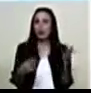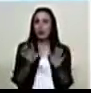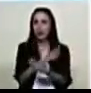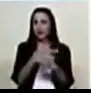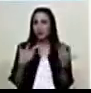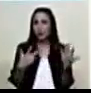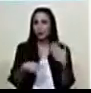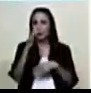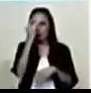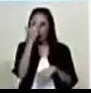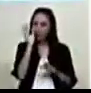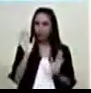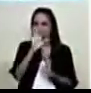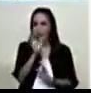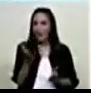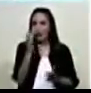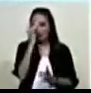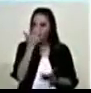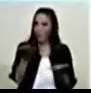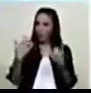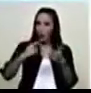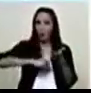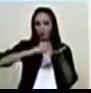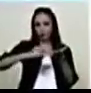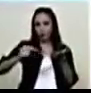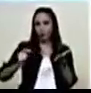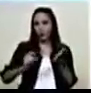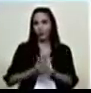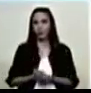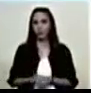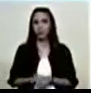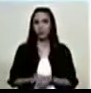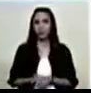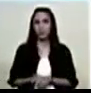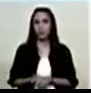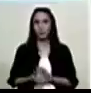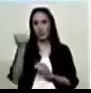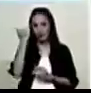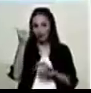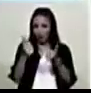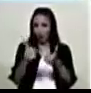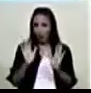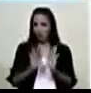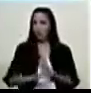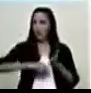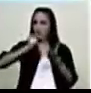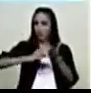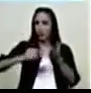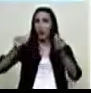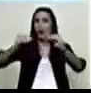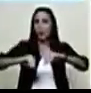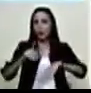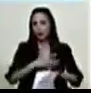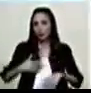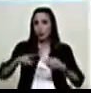febrero, vamos. Que el pueblo salga a firmar el acuerdo. ¿Te parece, Cecilia? Excelente. Yo le hago un